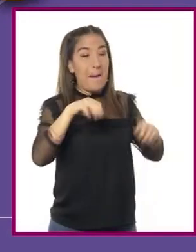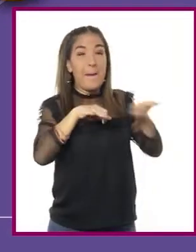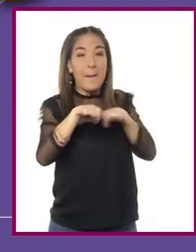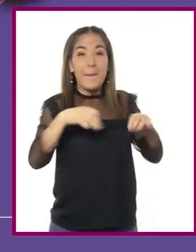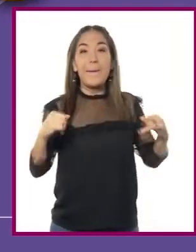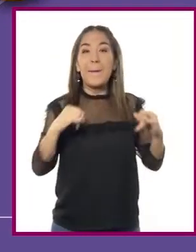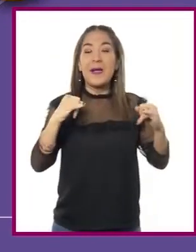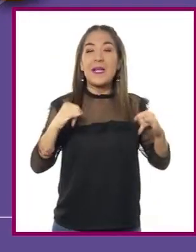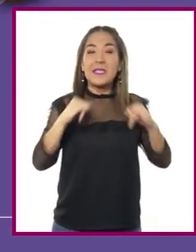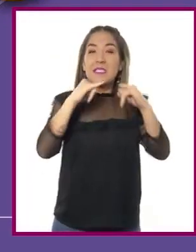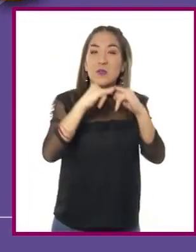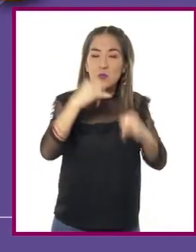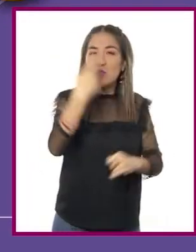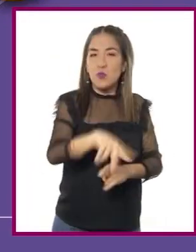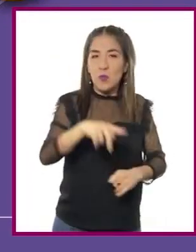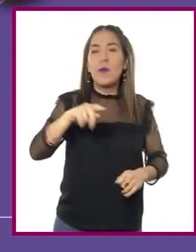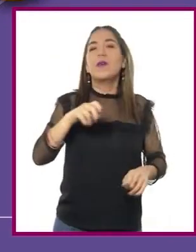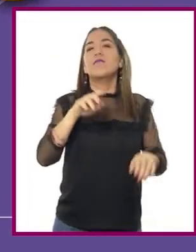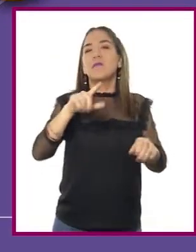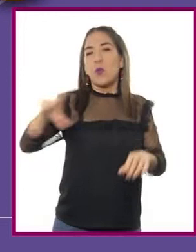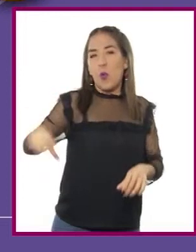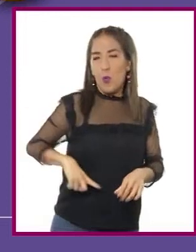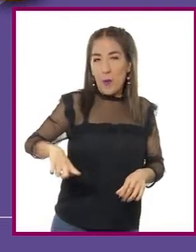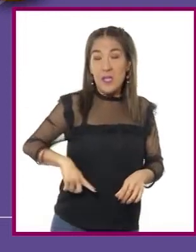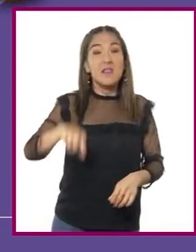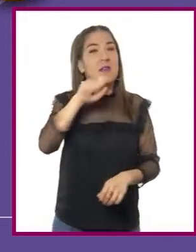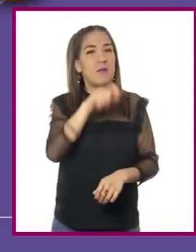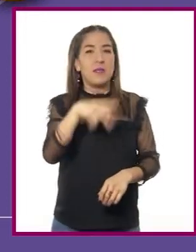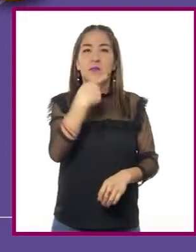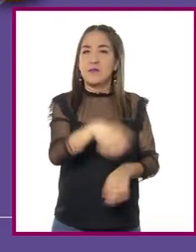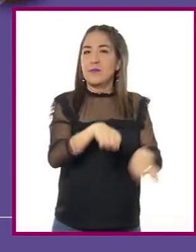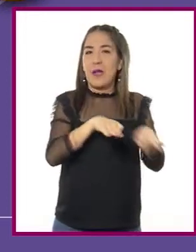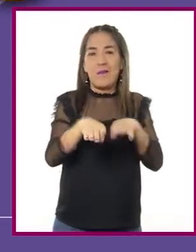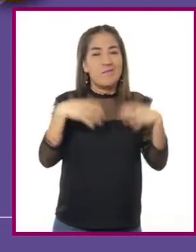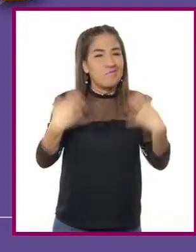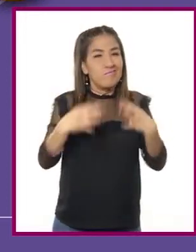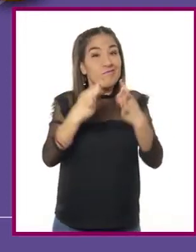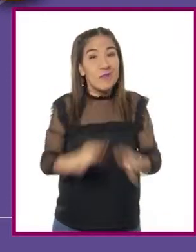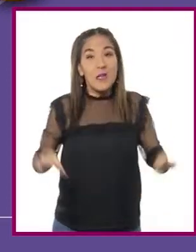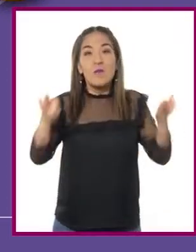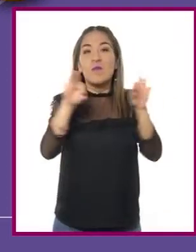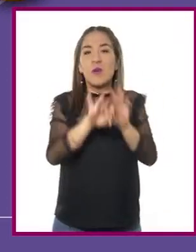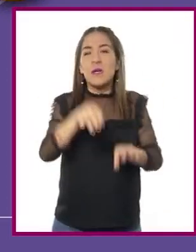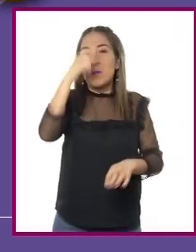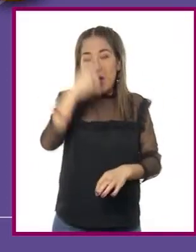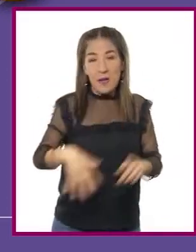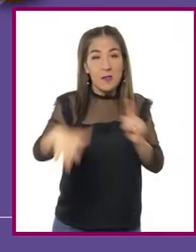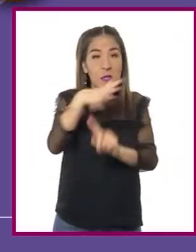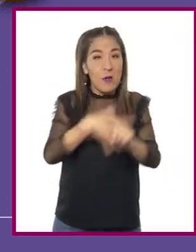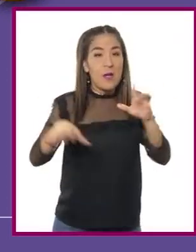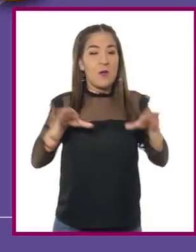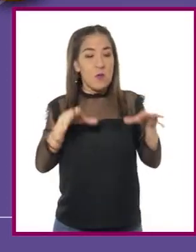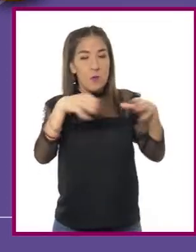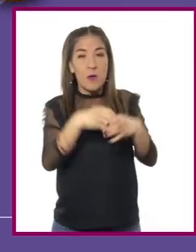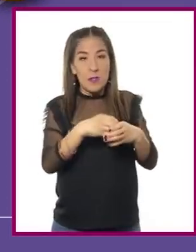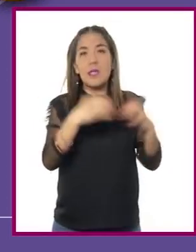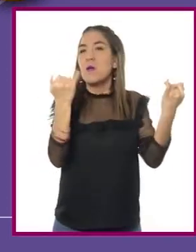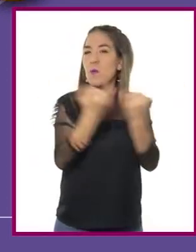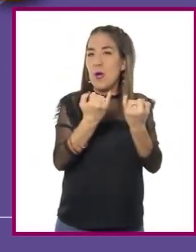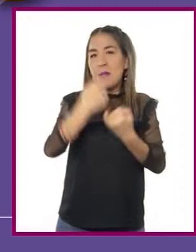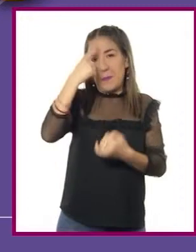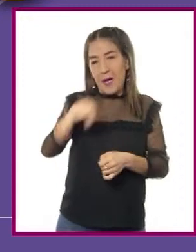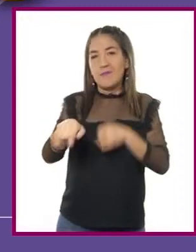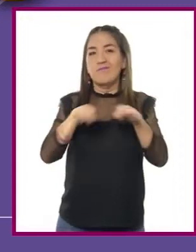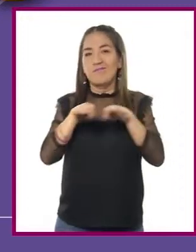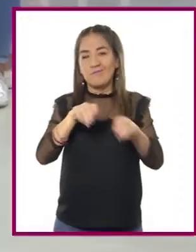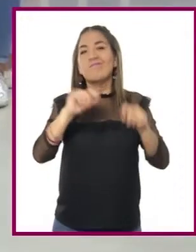del Estado. Además, que su labor es fundamental no solo para la comunidad, sino también para el desarrollo